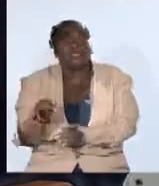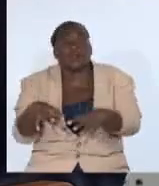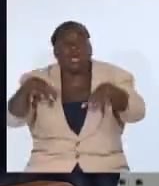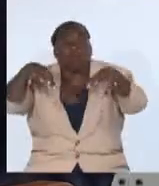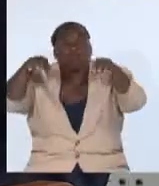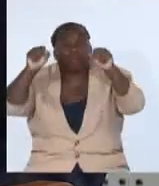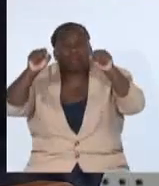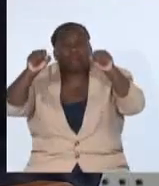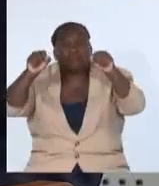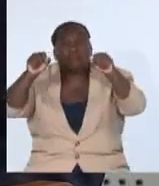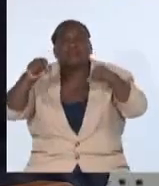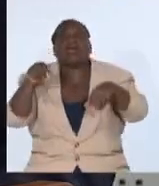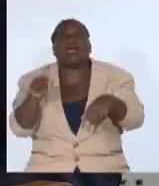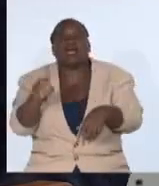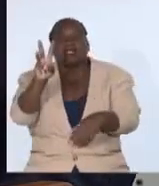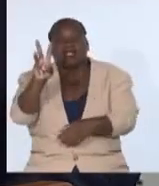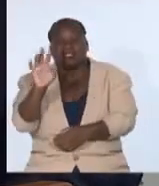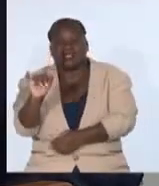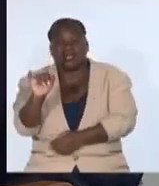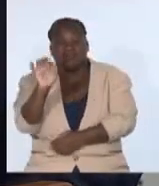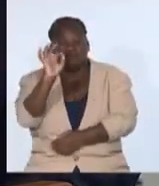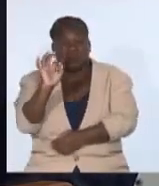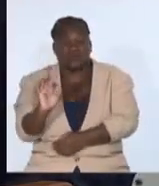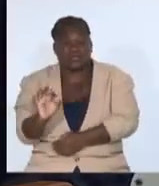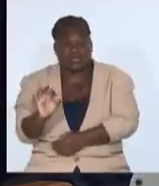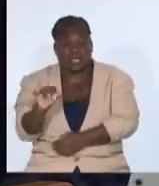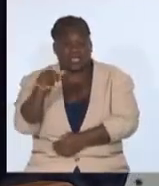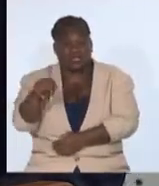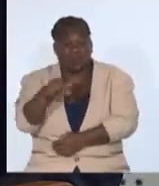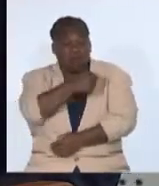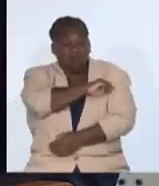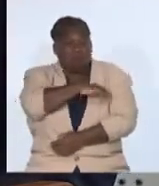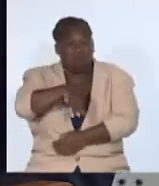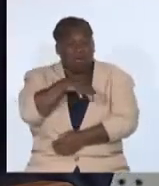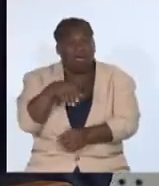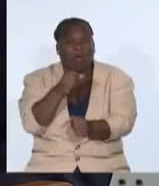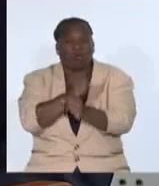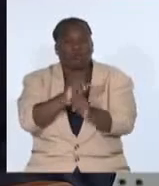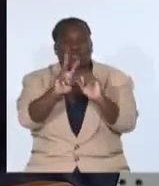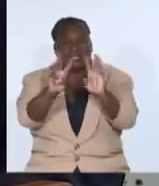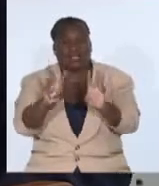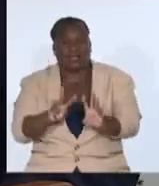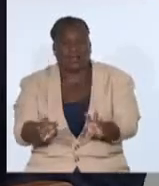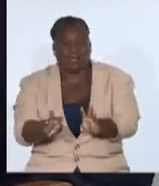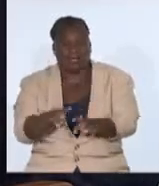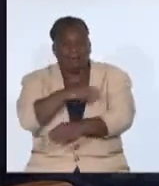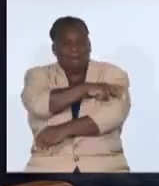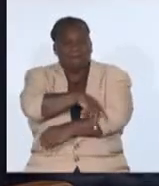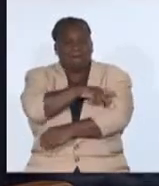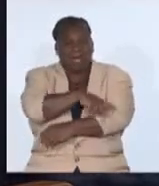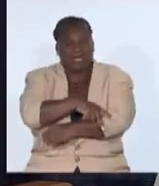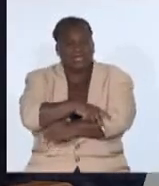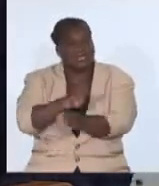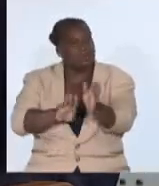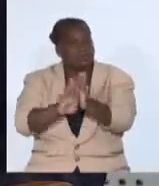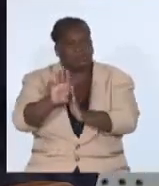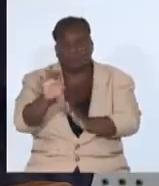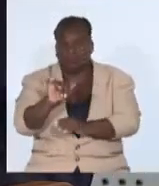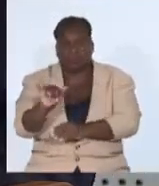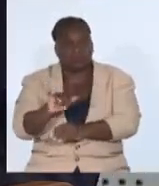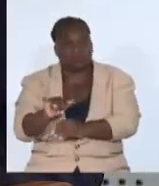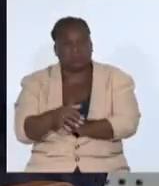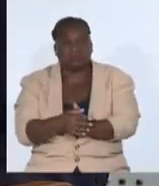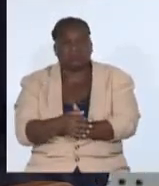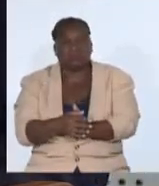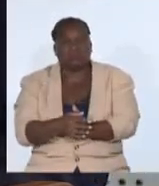que solo el 36% de la población utilice internet en los países menos adelantados y en las Naciones en desarrollo